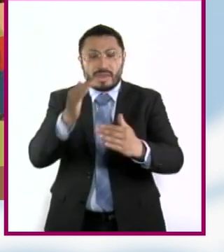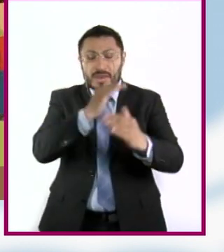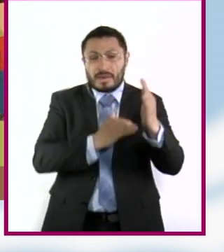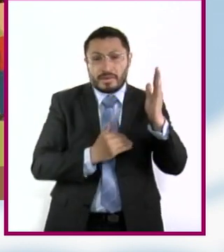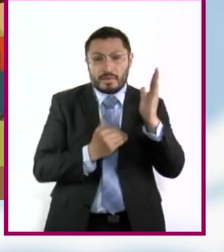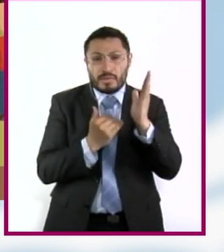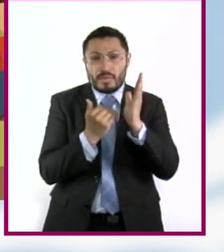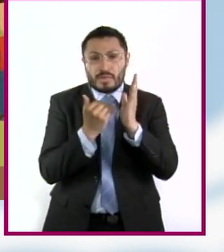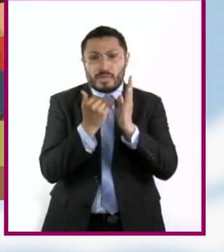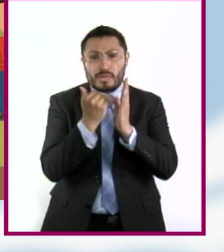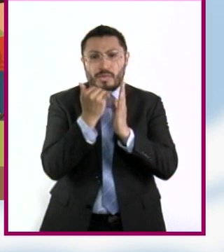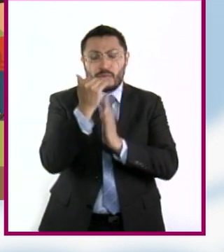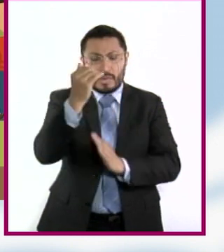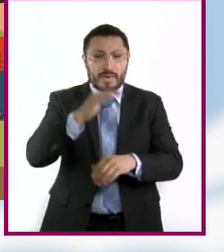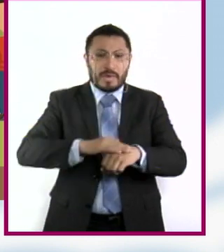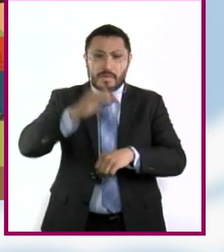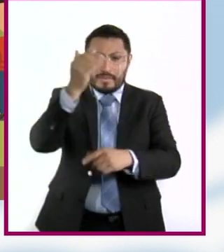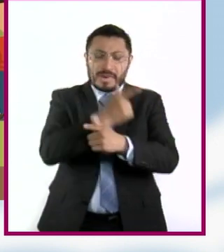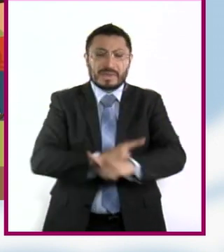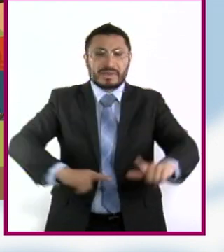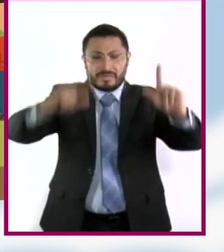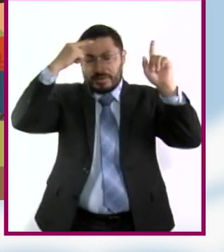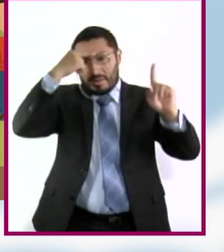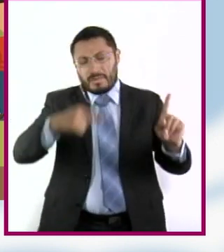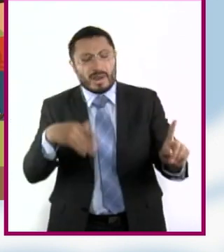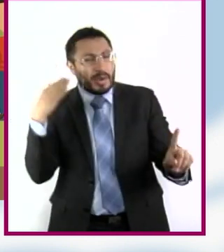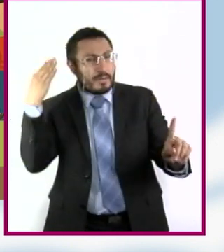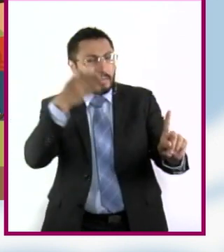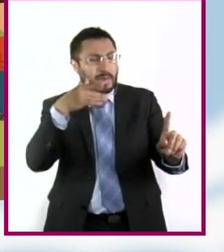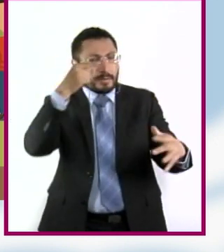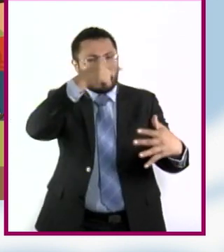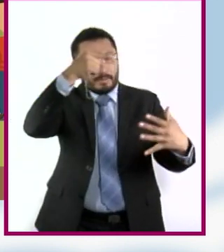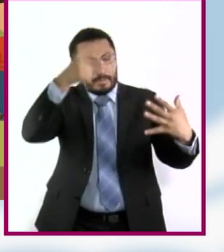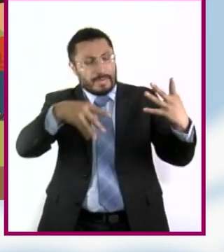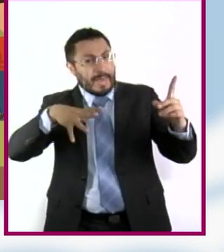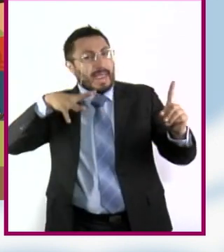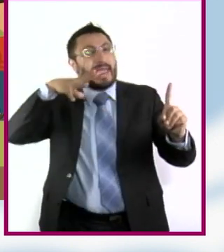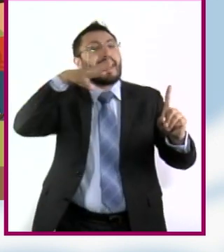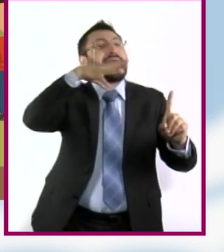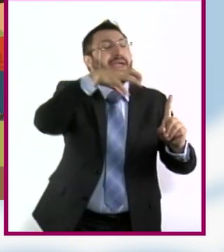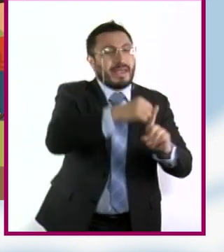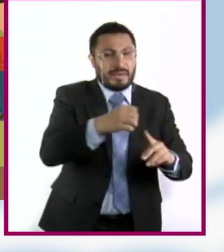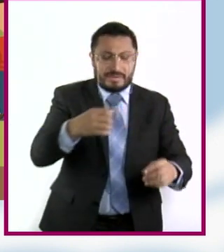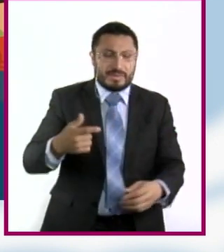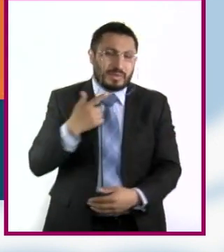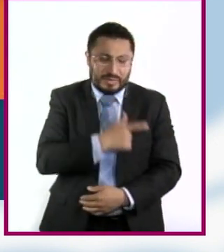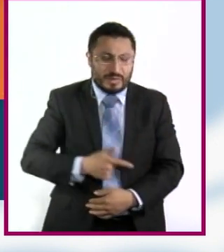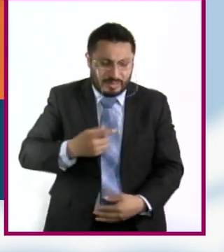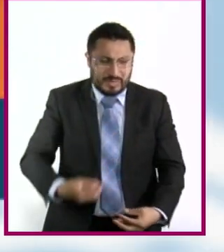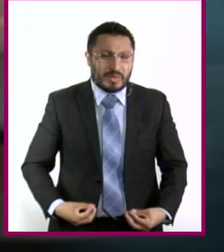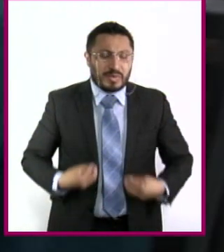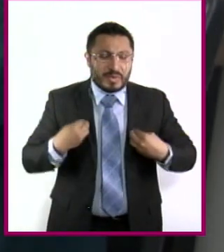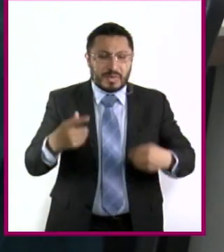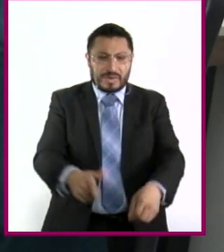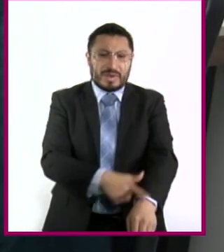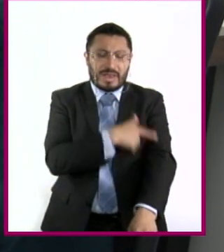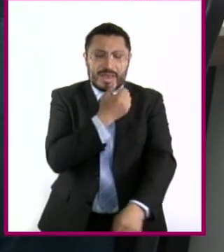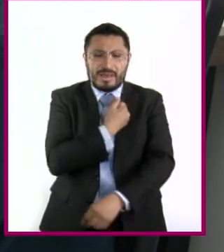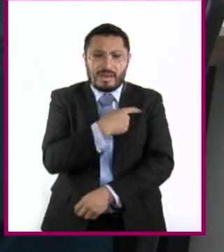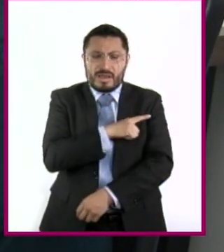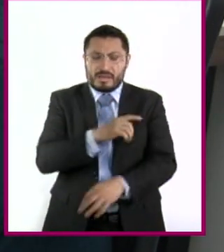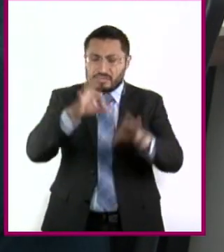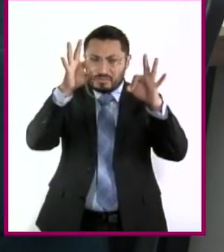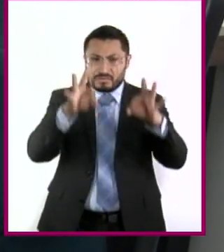permiten mayor libertad para lograr las metas que anhelan y disfrutar de una vida larga, saludable y creativa.